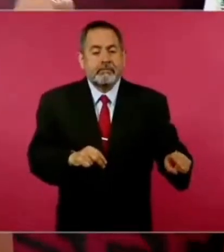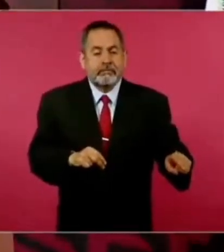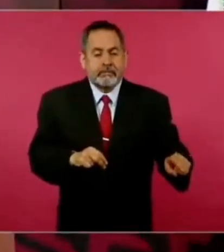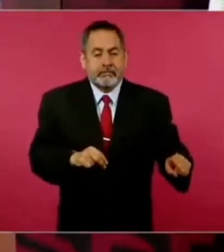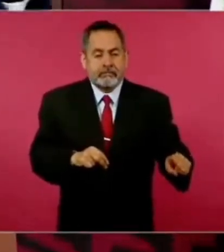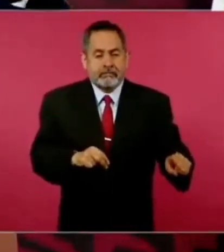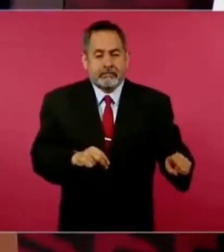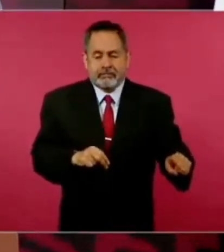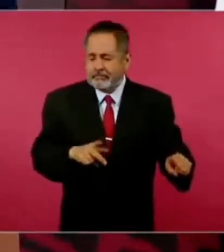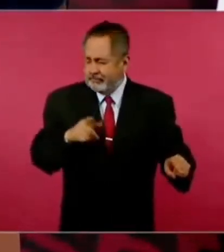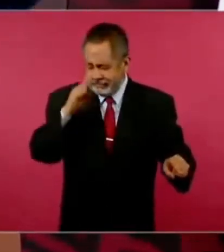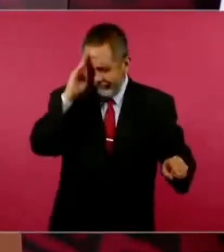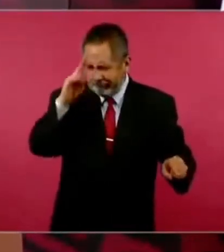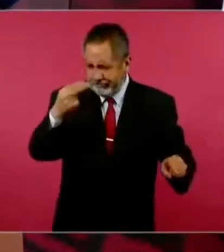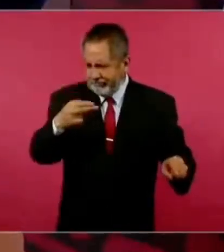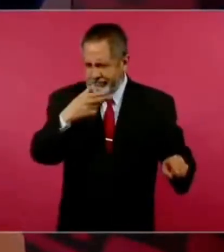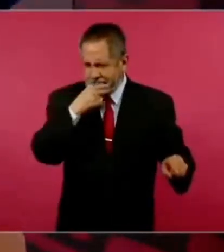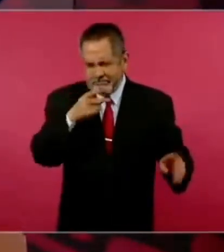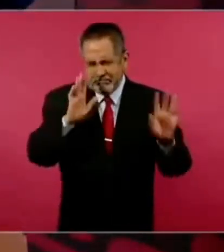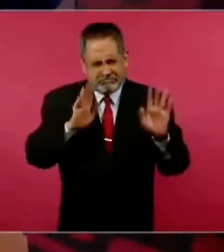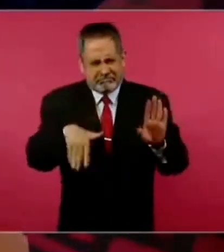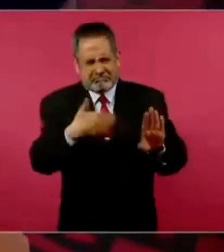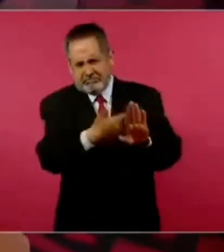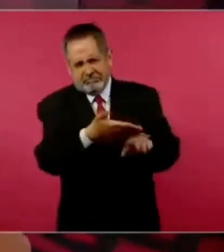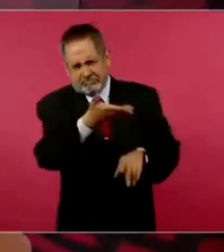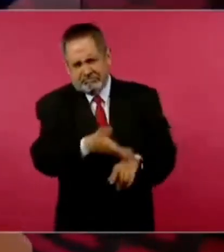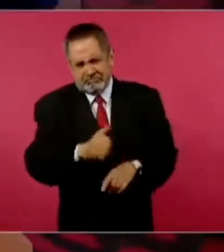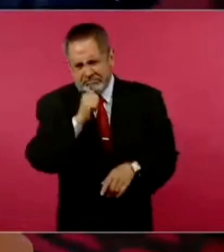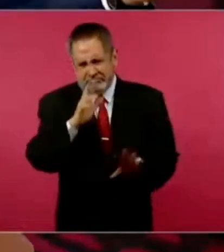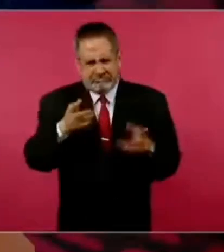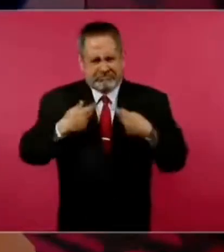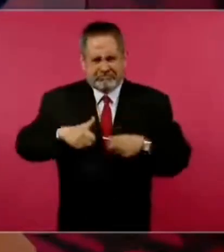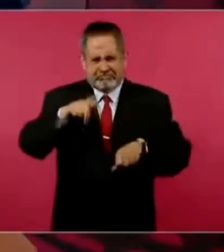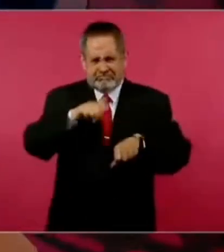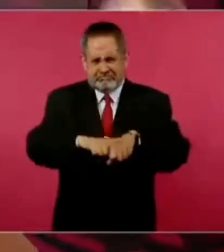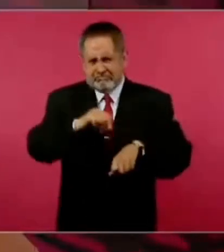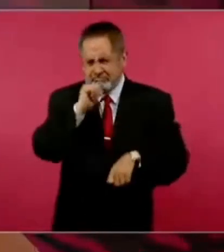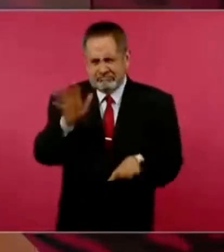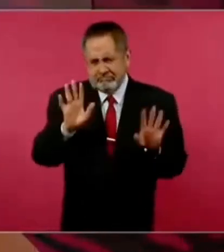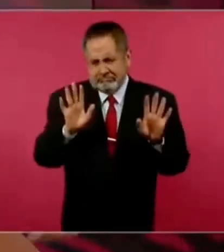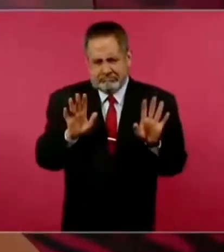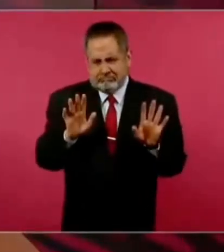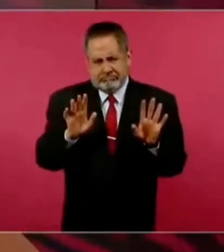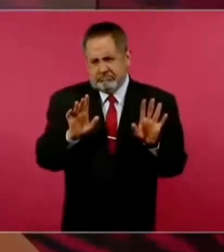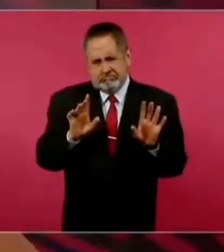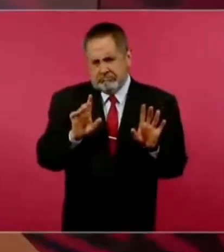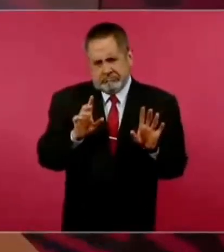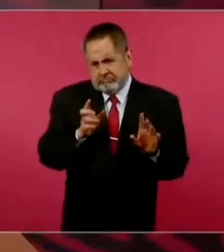al señor, que no tengo nada contra él, no es nada personal, pero es